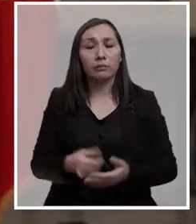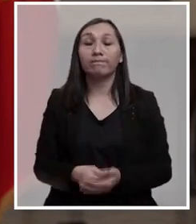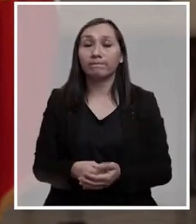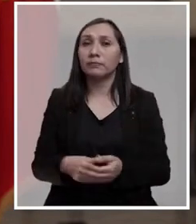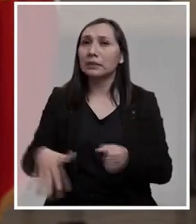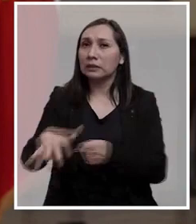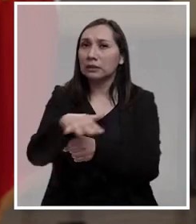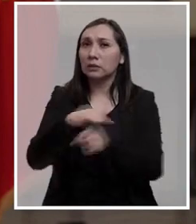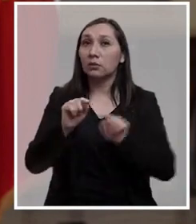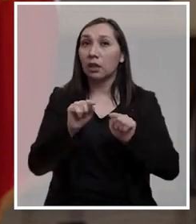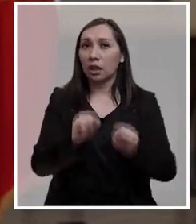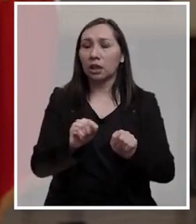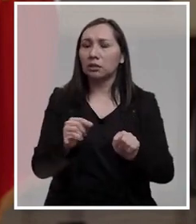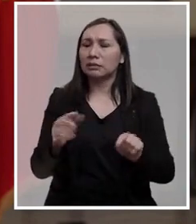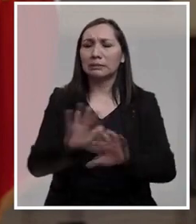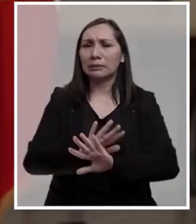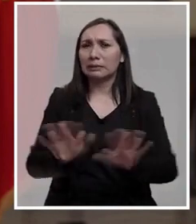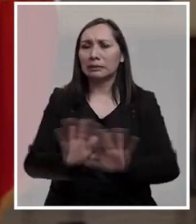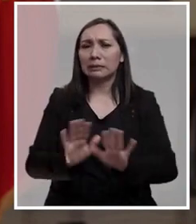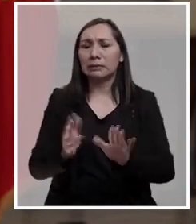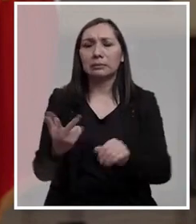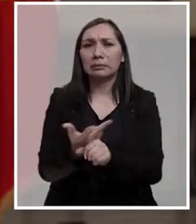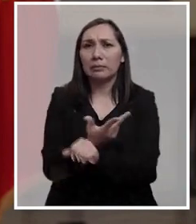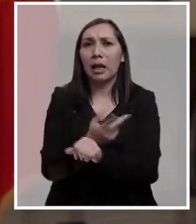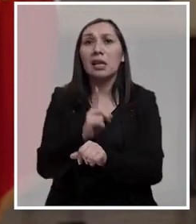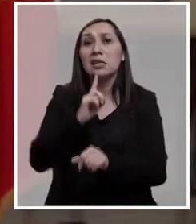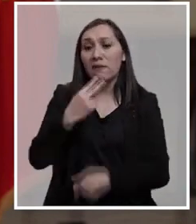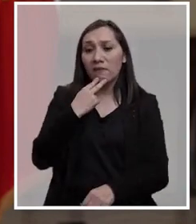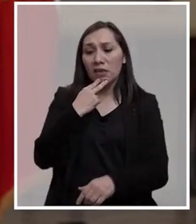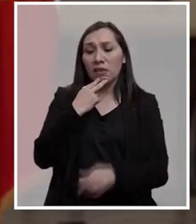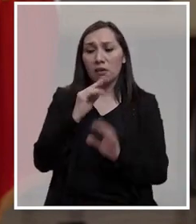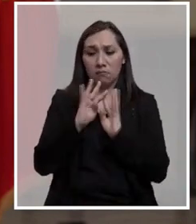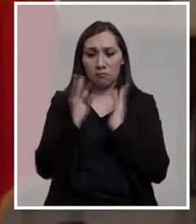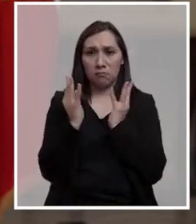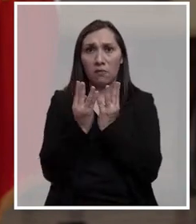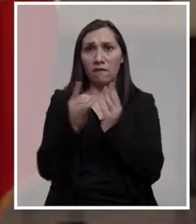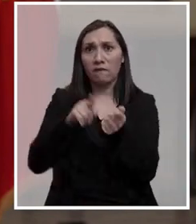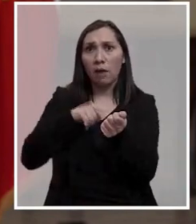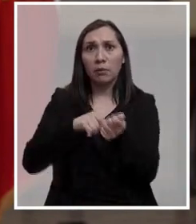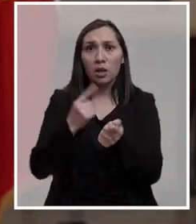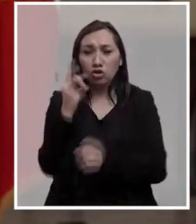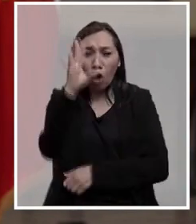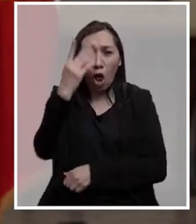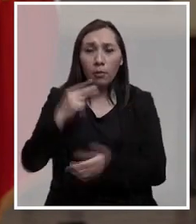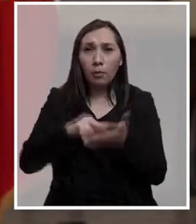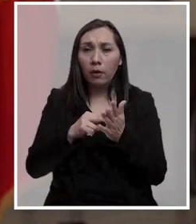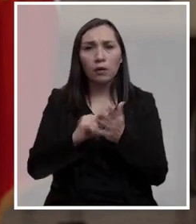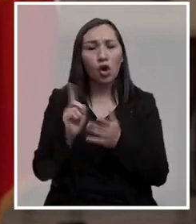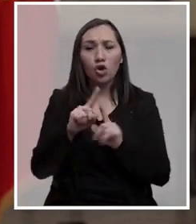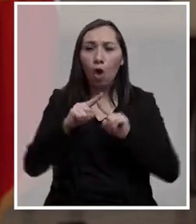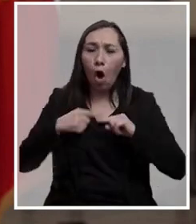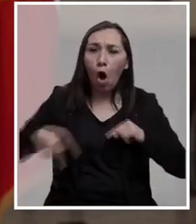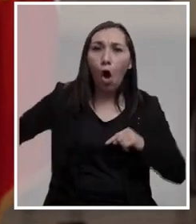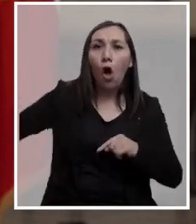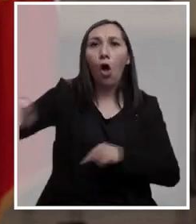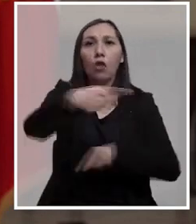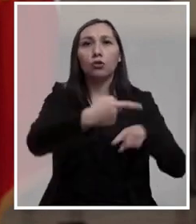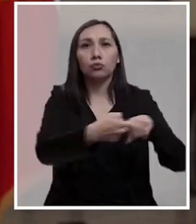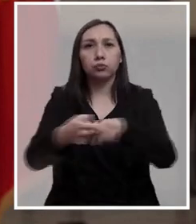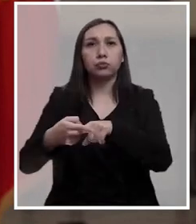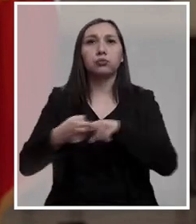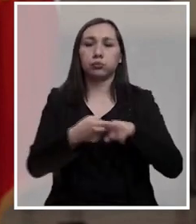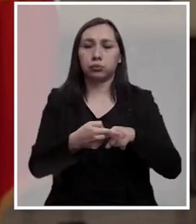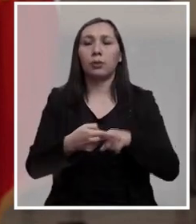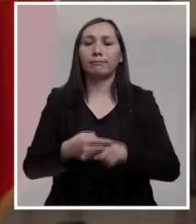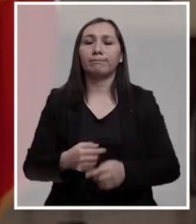esta situaciones son una tragedia no solamente para que en la vida y su círculo familiar sino que para la sociedad completa